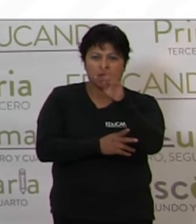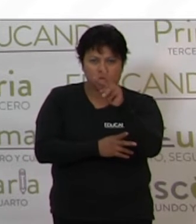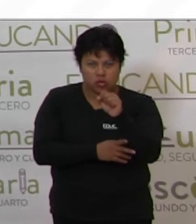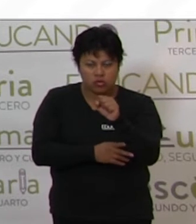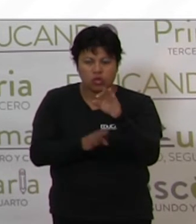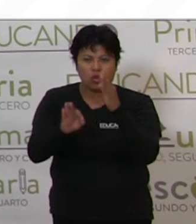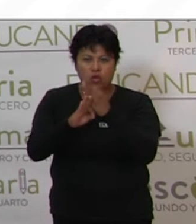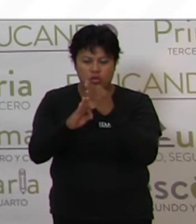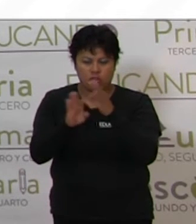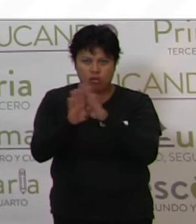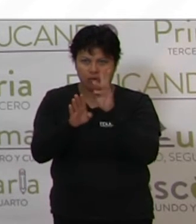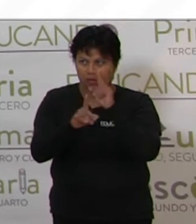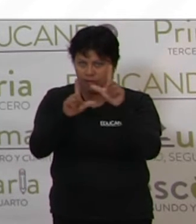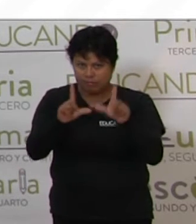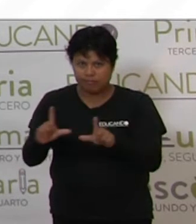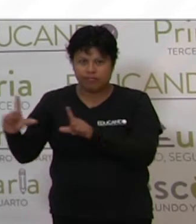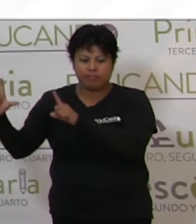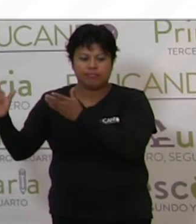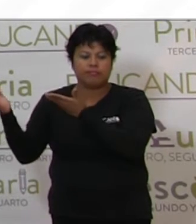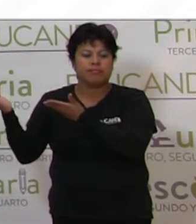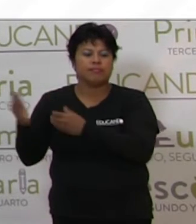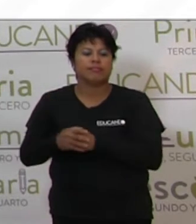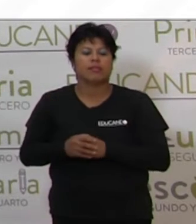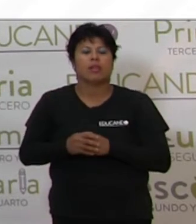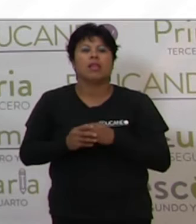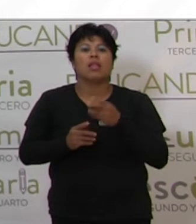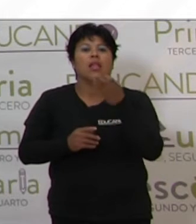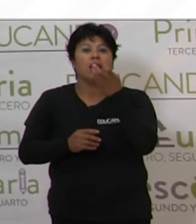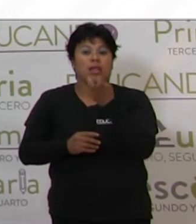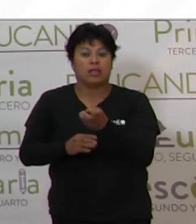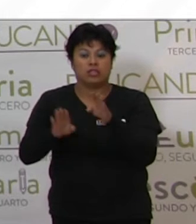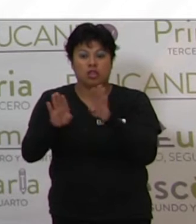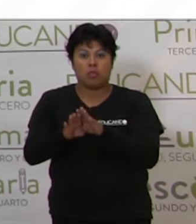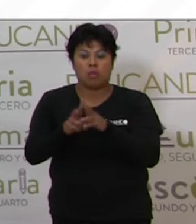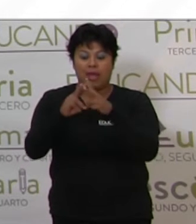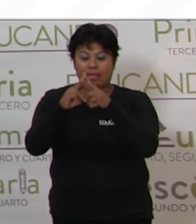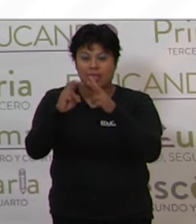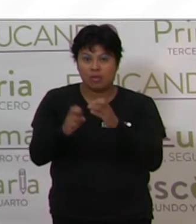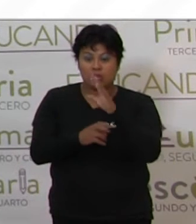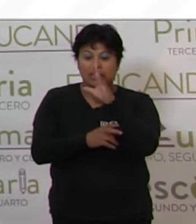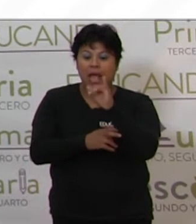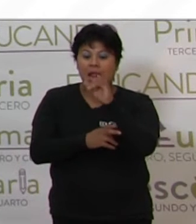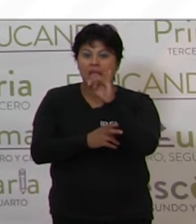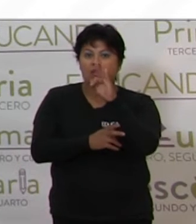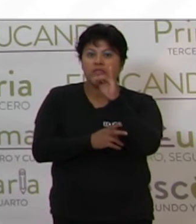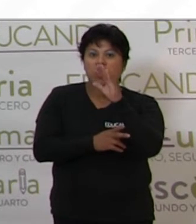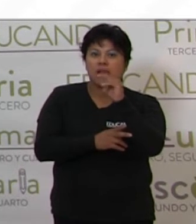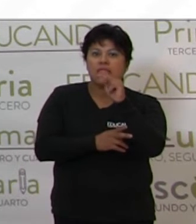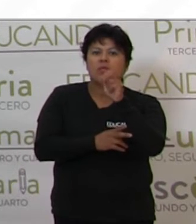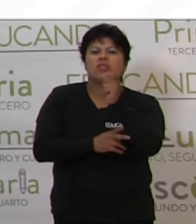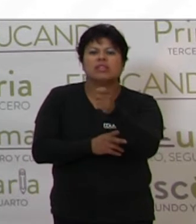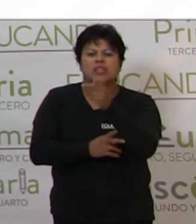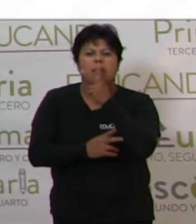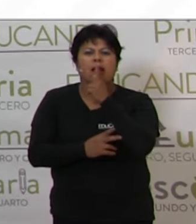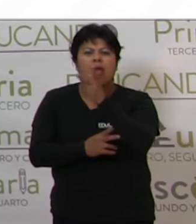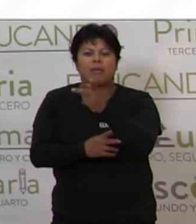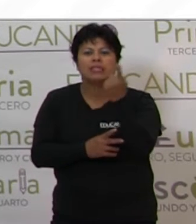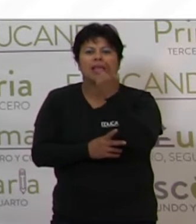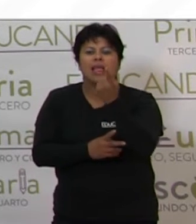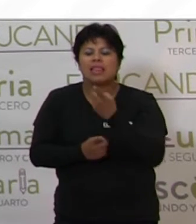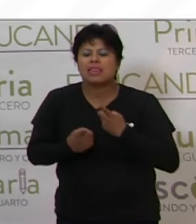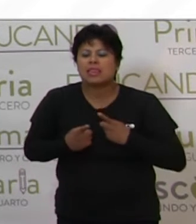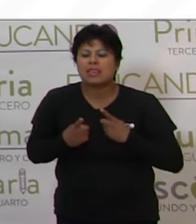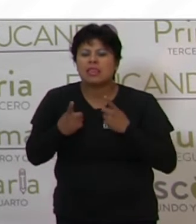se ve en la imagen. Los adjetivos calificativos entonces son aquellas palabras que